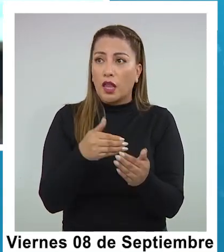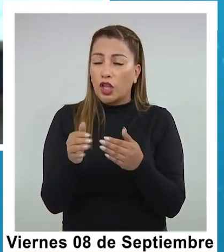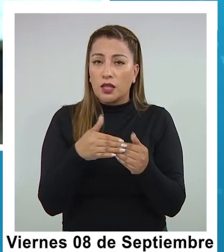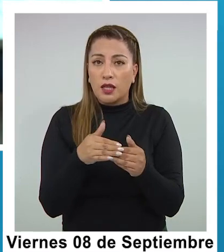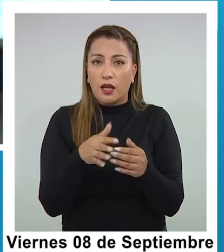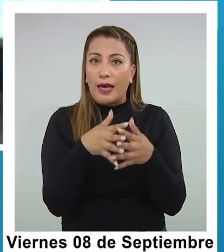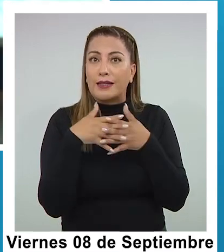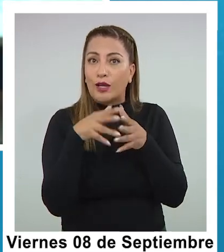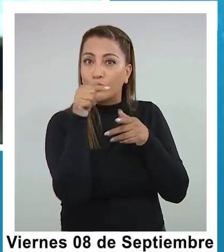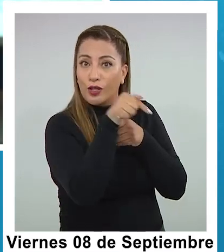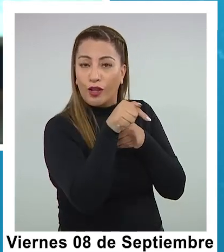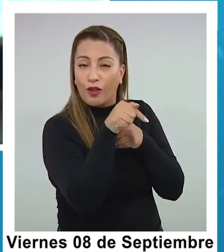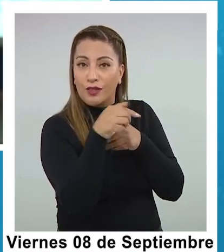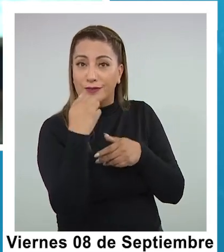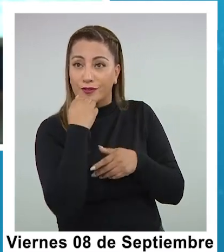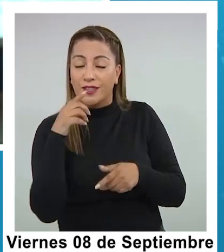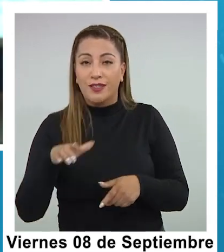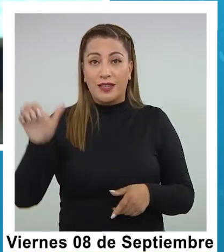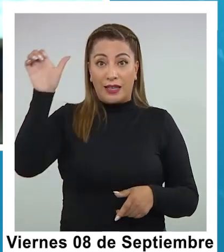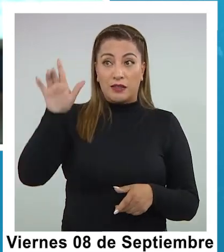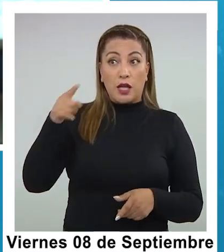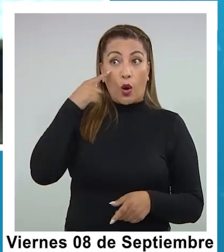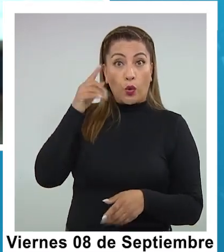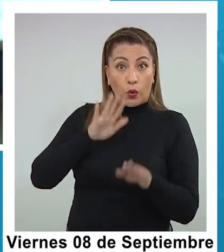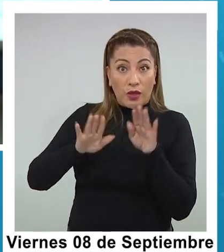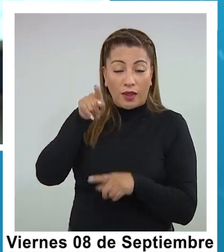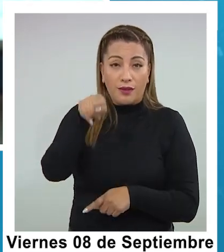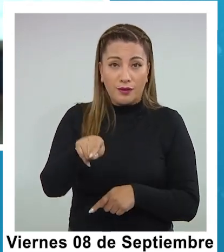en Estados Unidos. Entonces digo, ojo con eso.